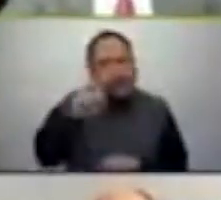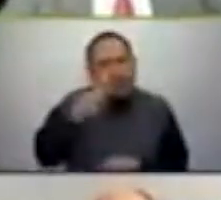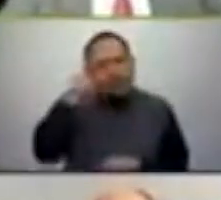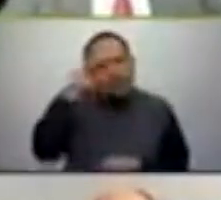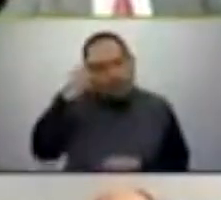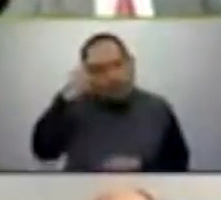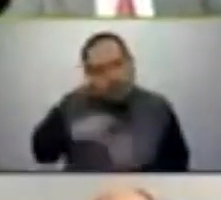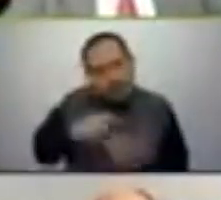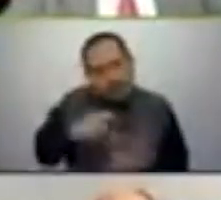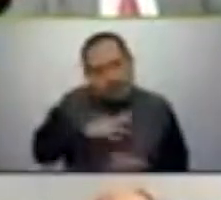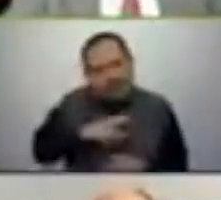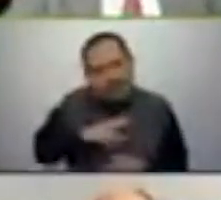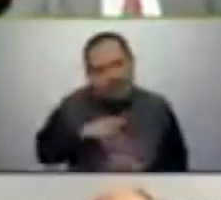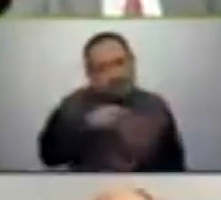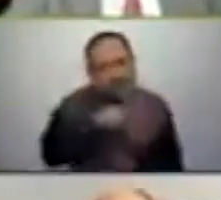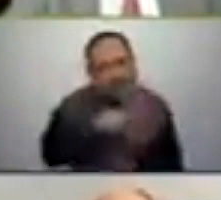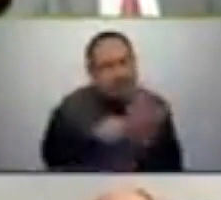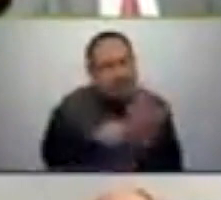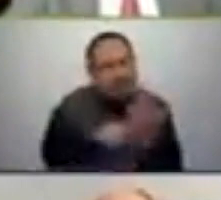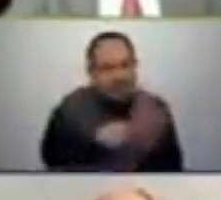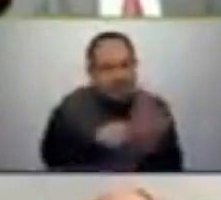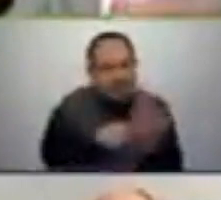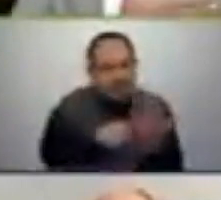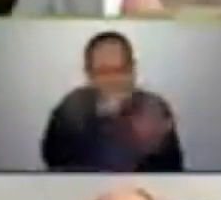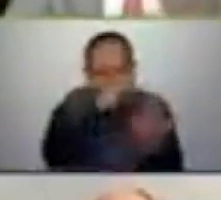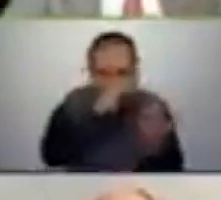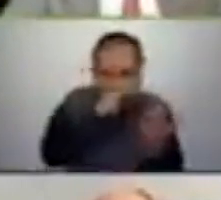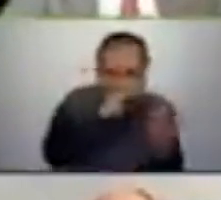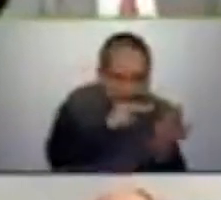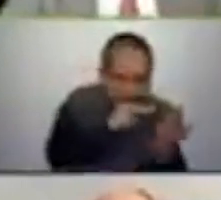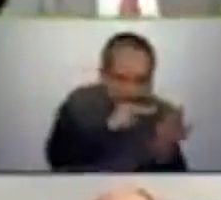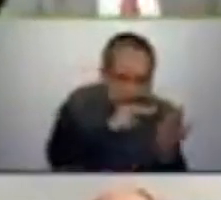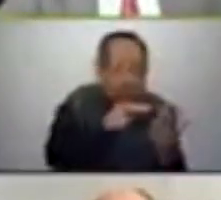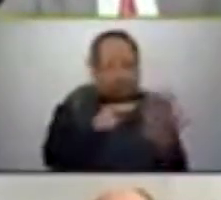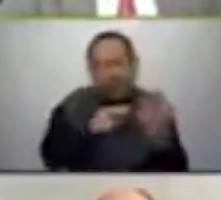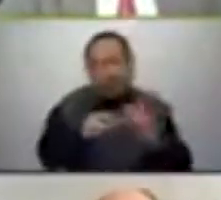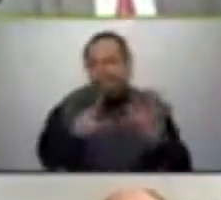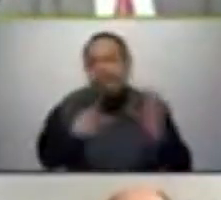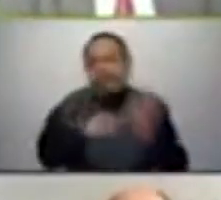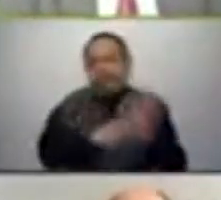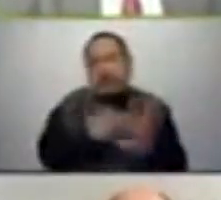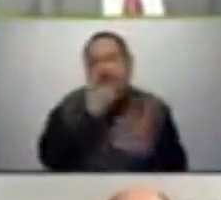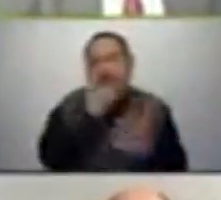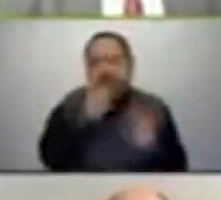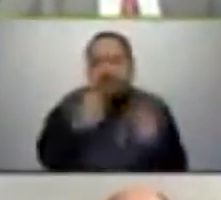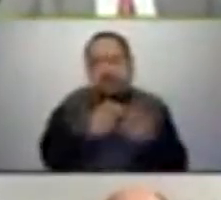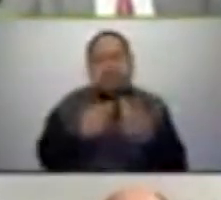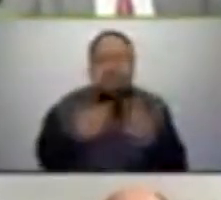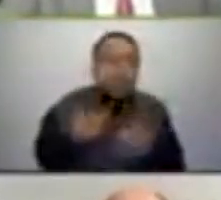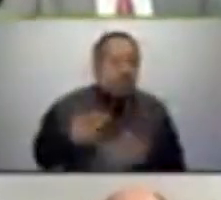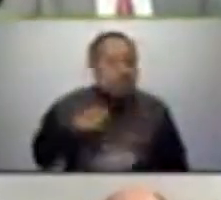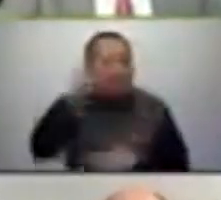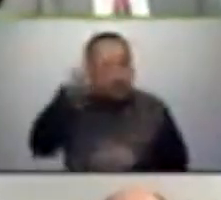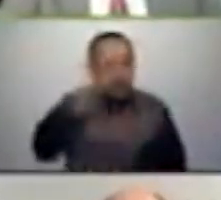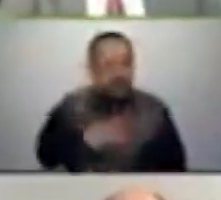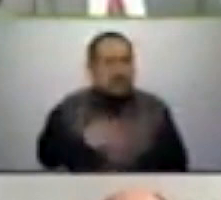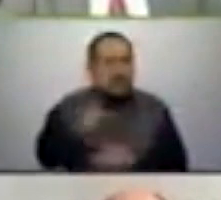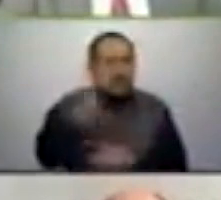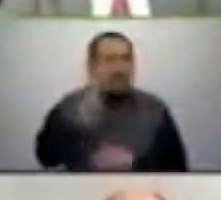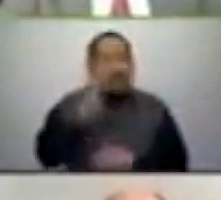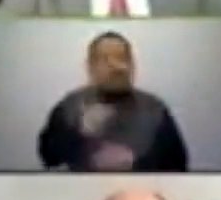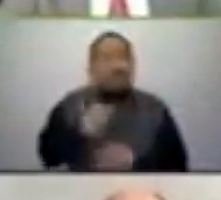en la propuesta que se nos presentó que podrían ser consideradas y cuáles respecto a la